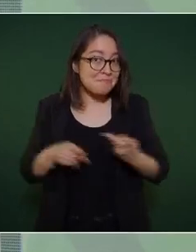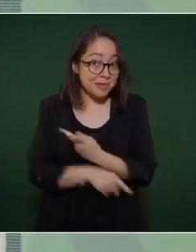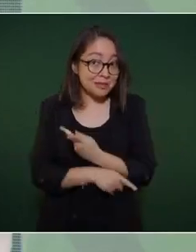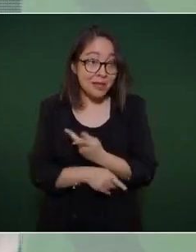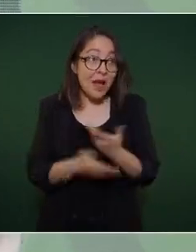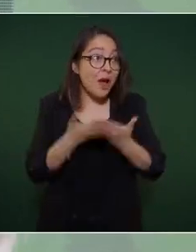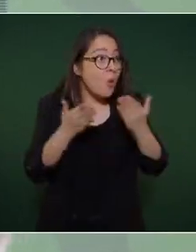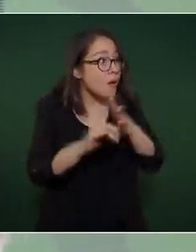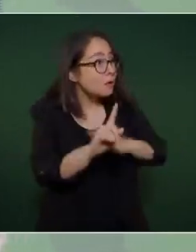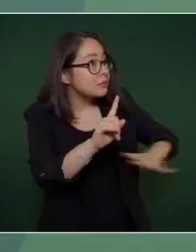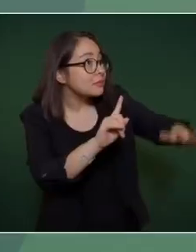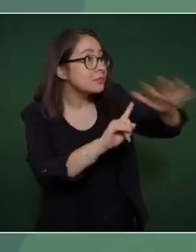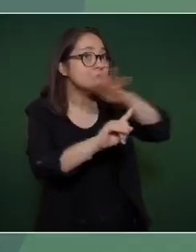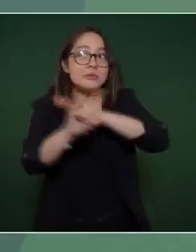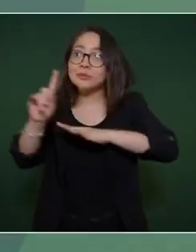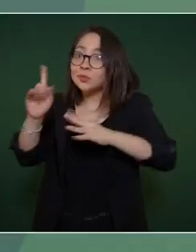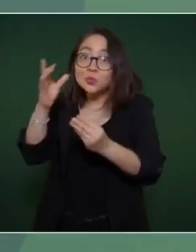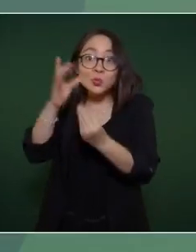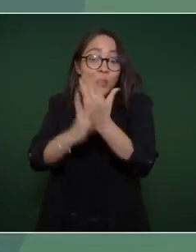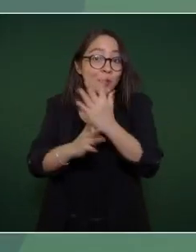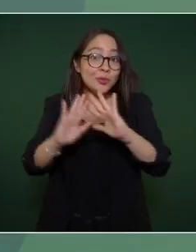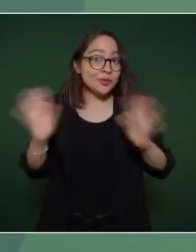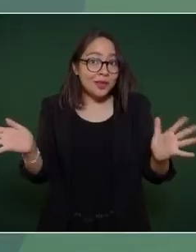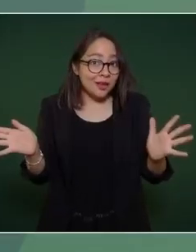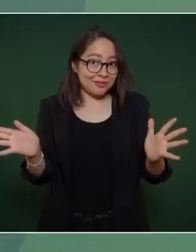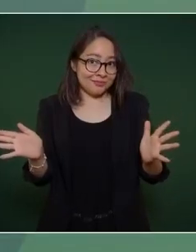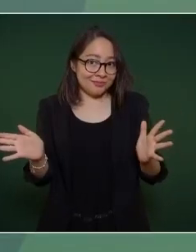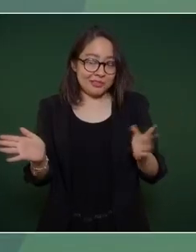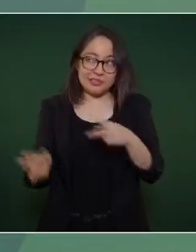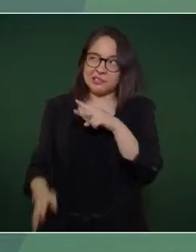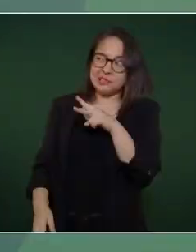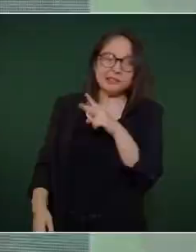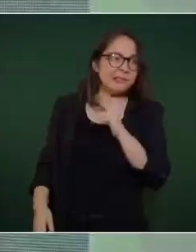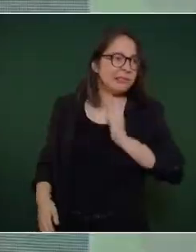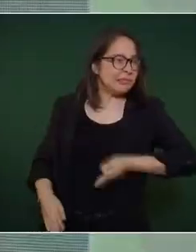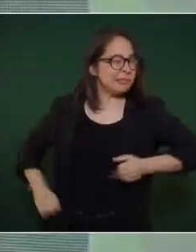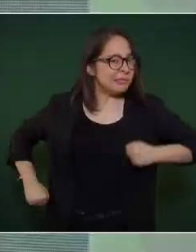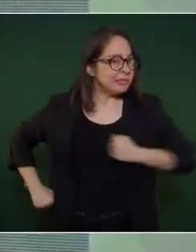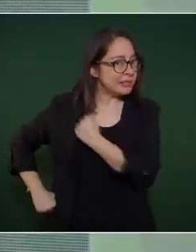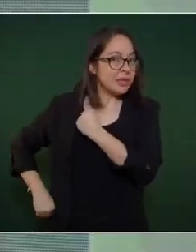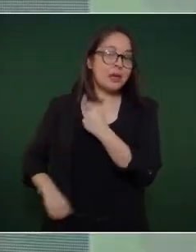Nuestros adversarios, los conservadores corruptos,